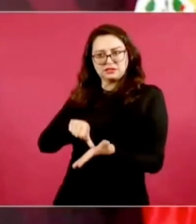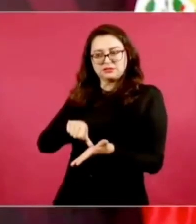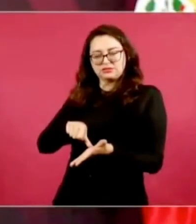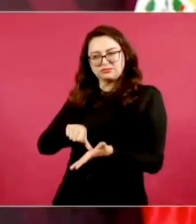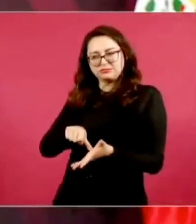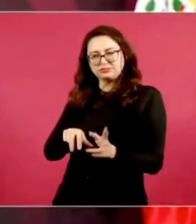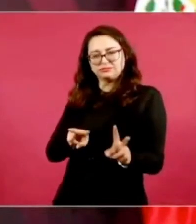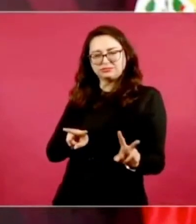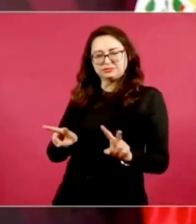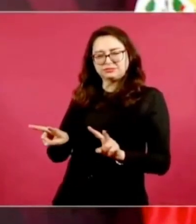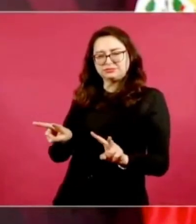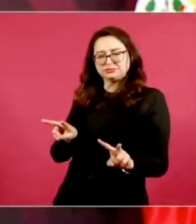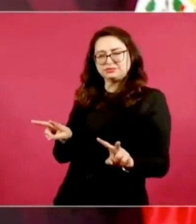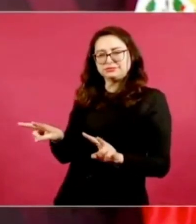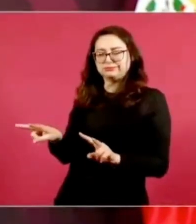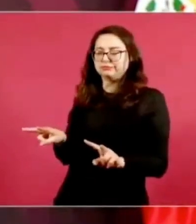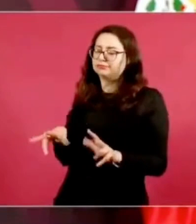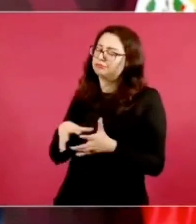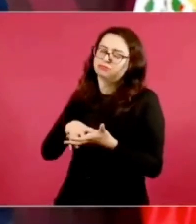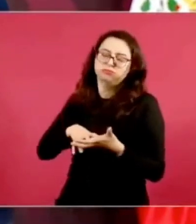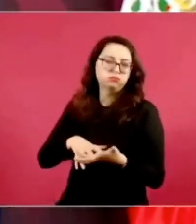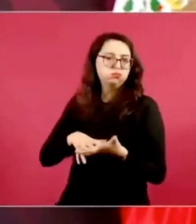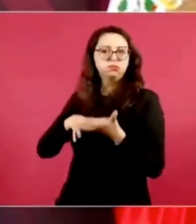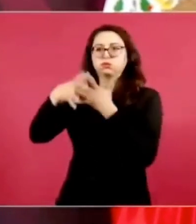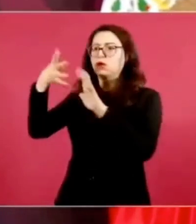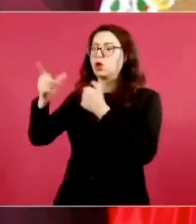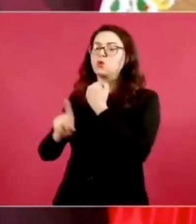colonias, muchísima